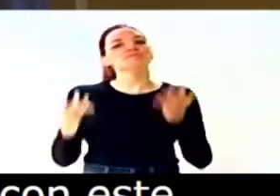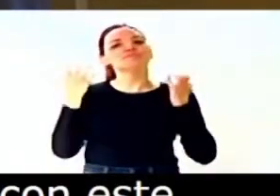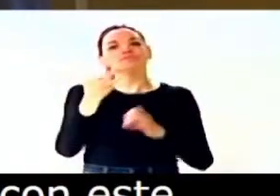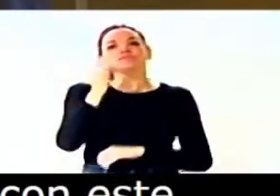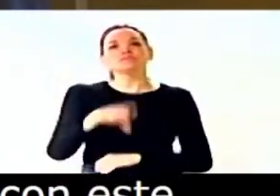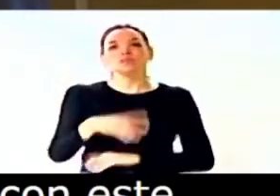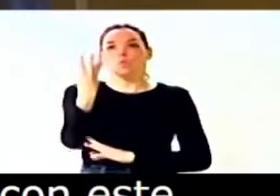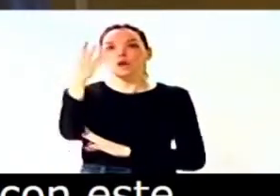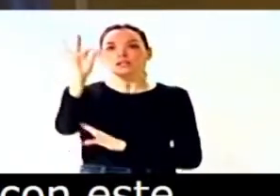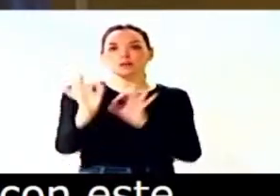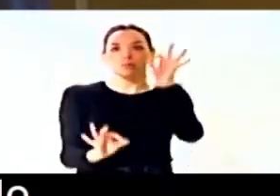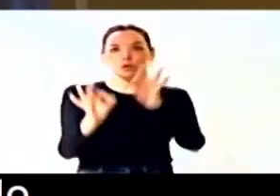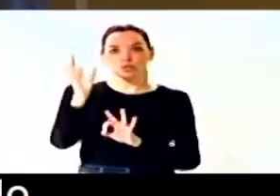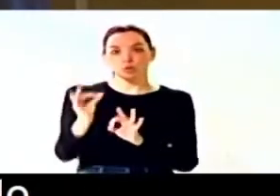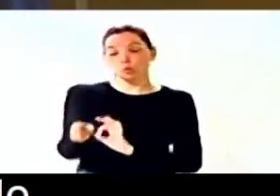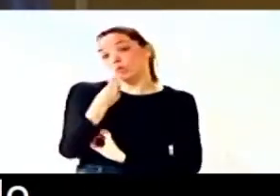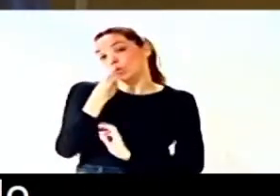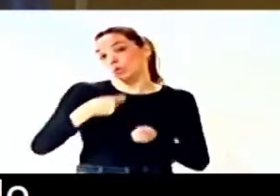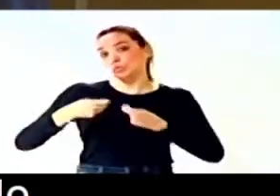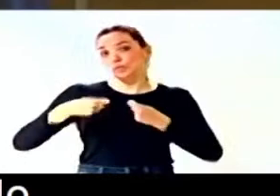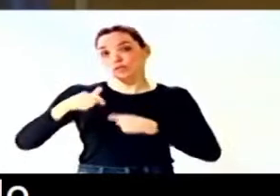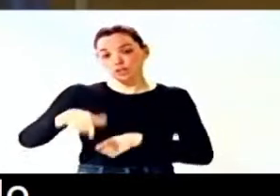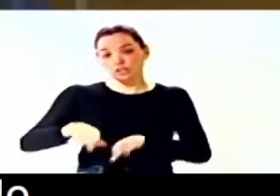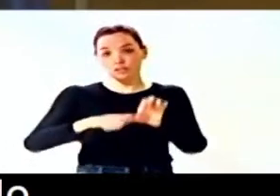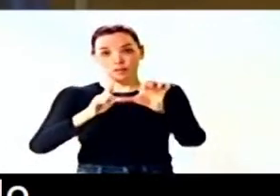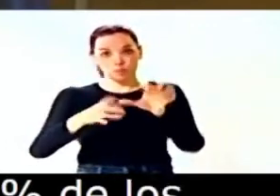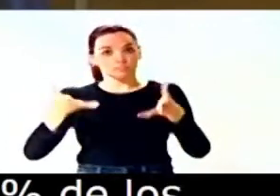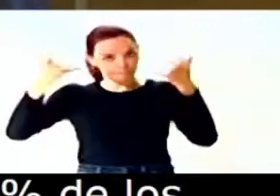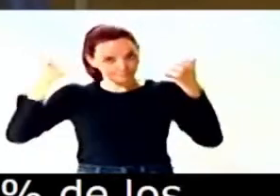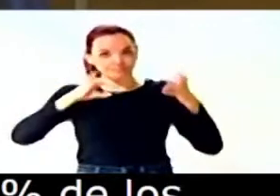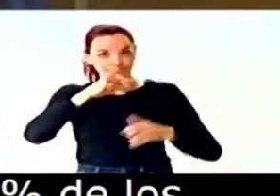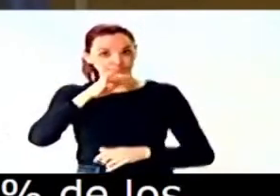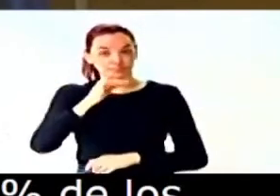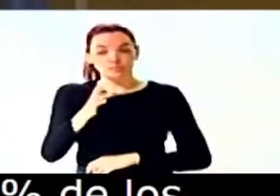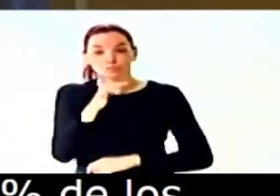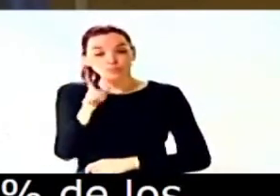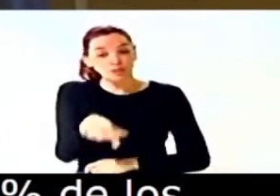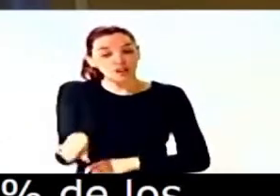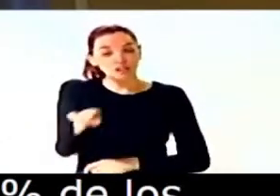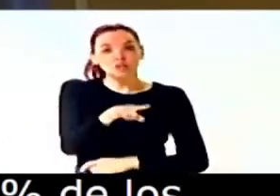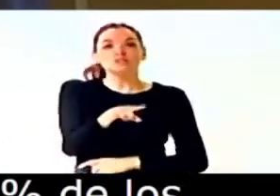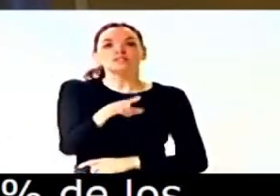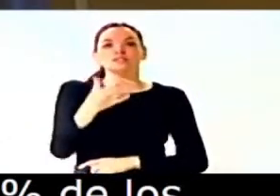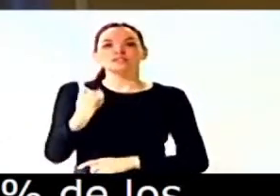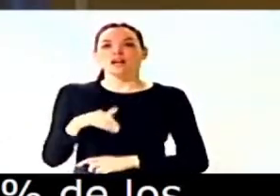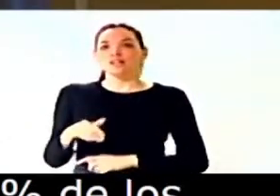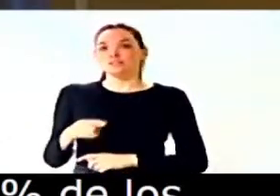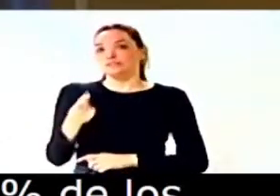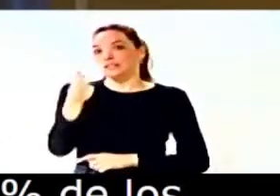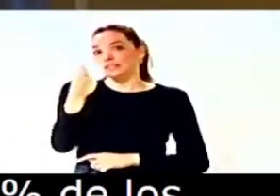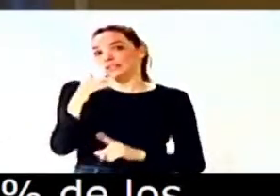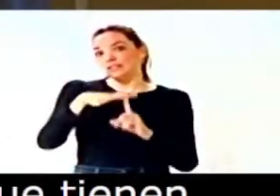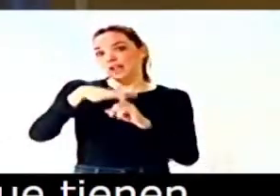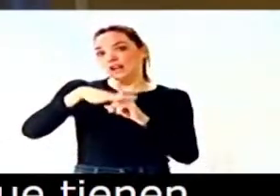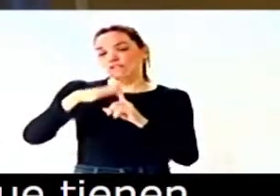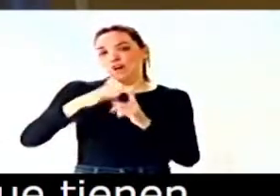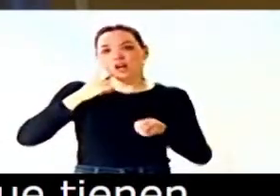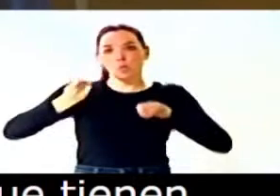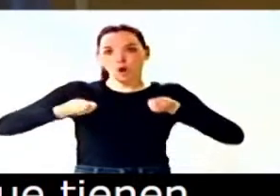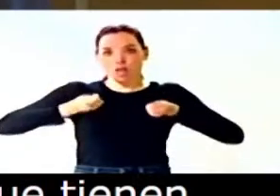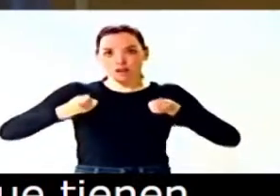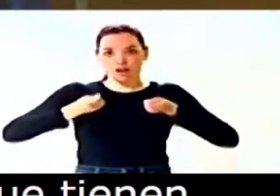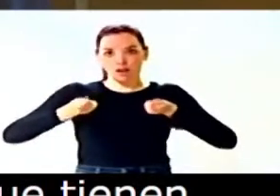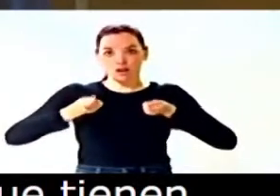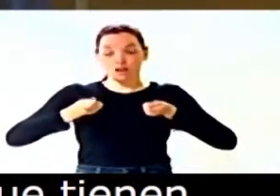un 40% de los consumidores extremeños, porque son los que tienen tarifa regulada,